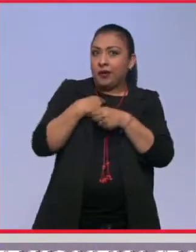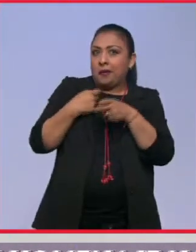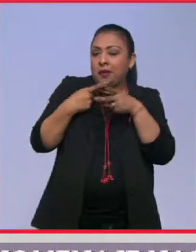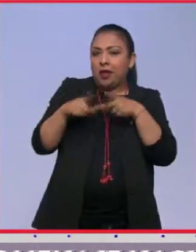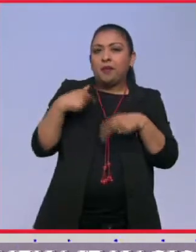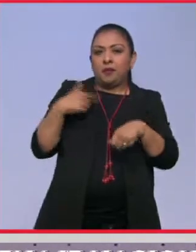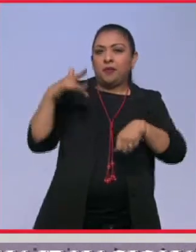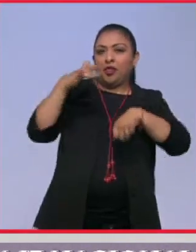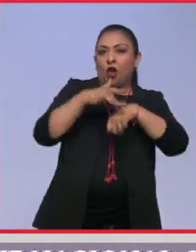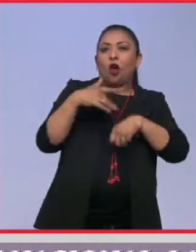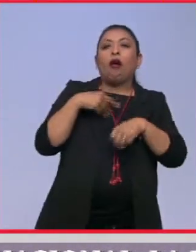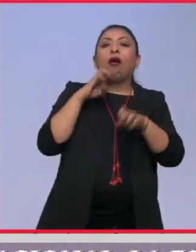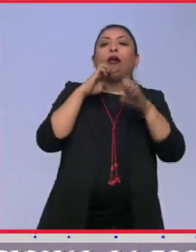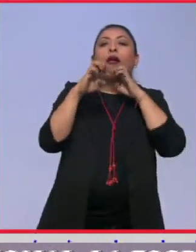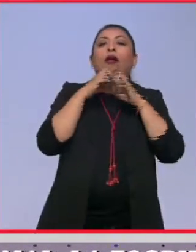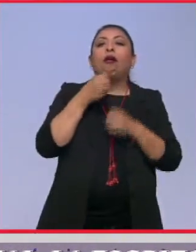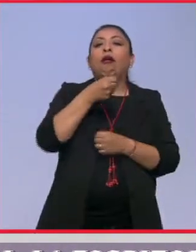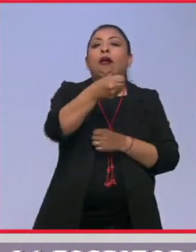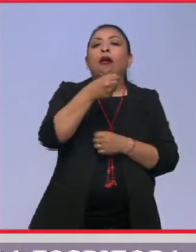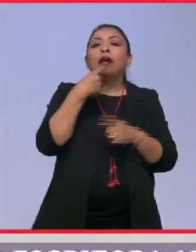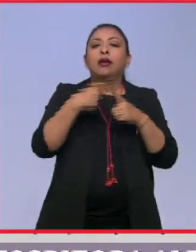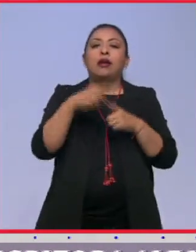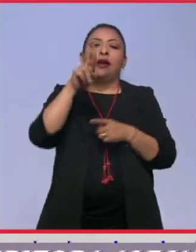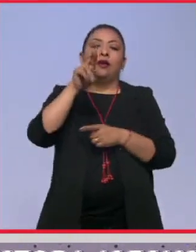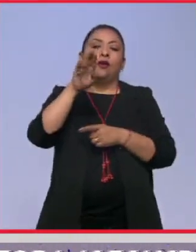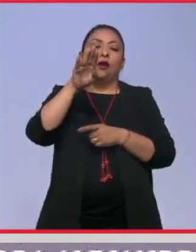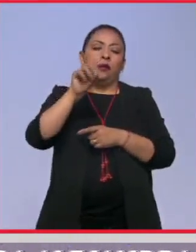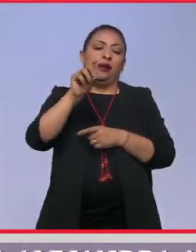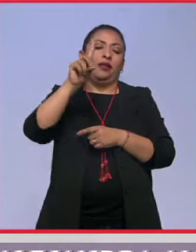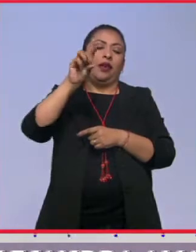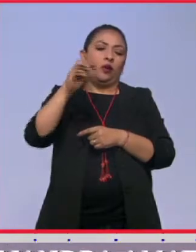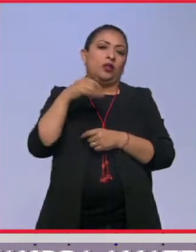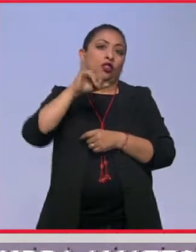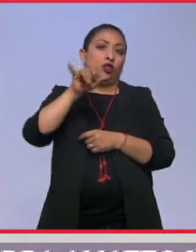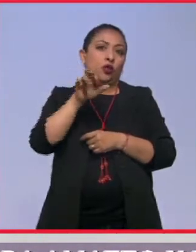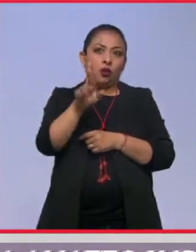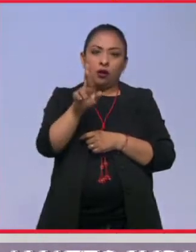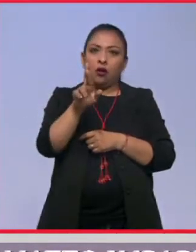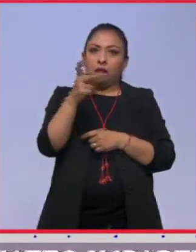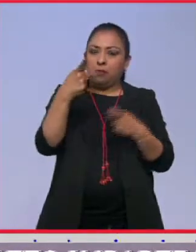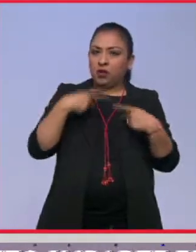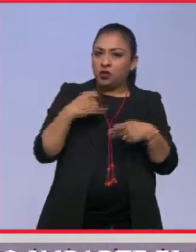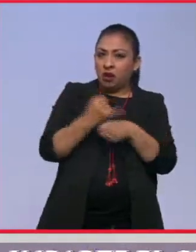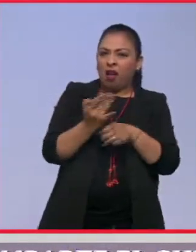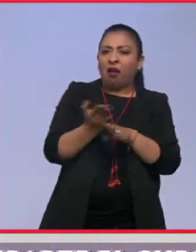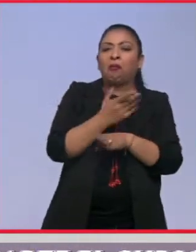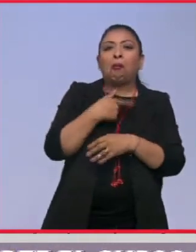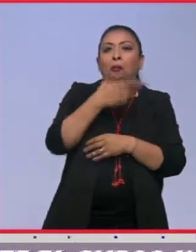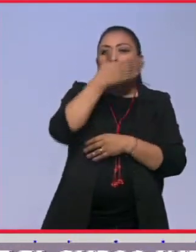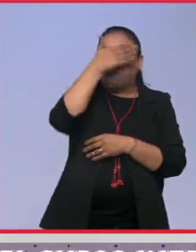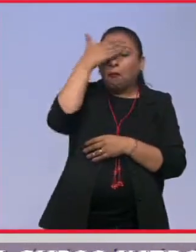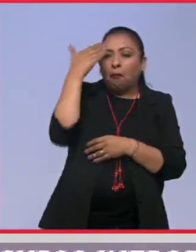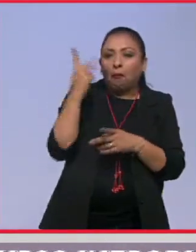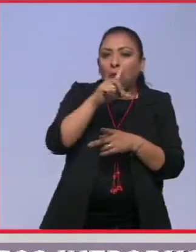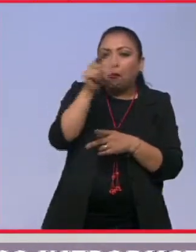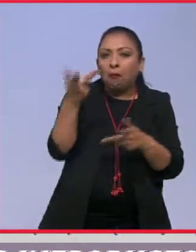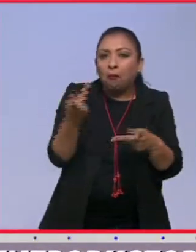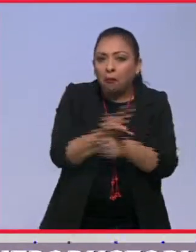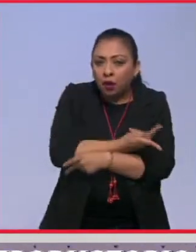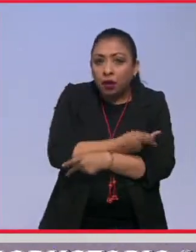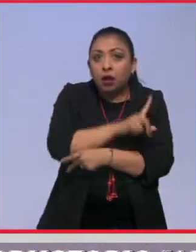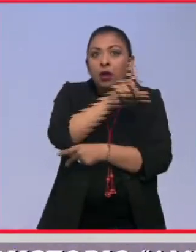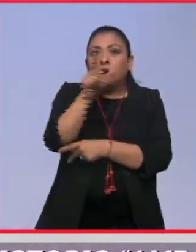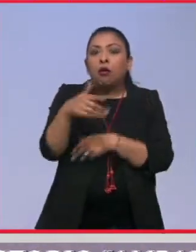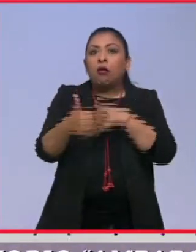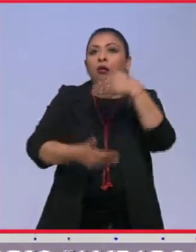Me tocó entrevistar en ese entonces a Robert Downey Jr. por este personaje. Nadie imaginaba en lo que se iba a convertir. Y tampoco nadie imaginaba que